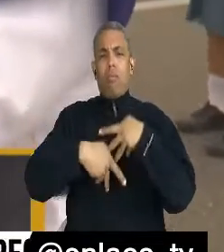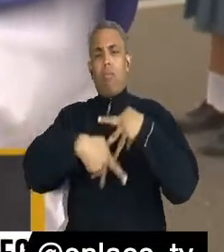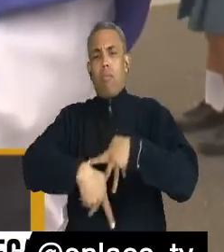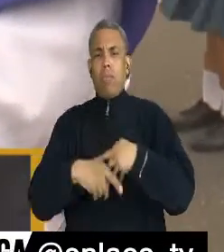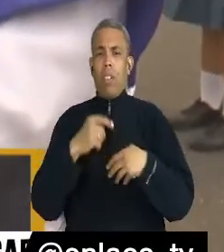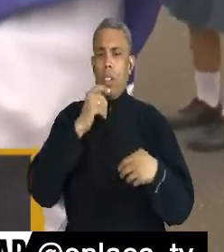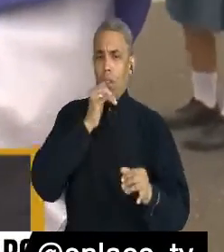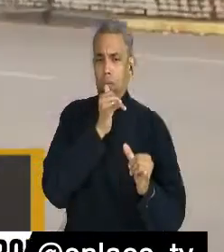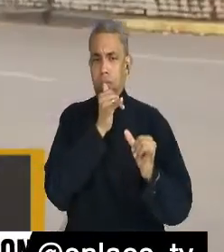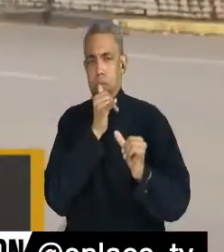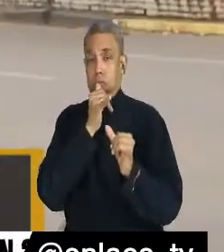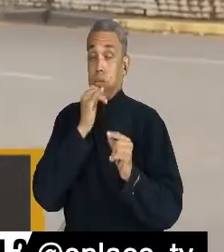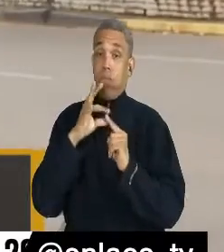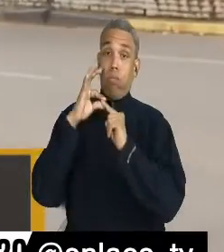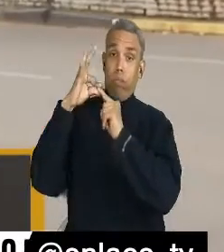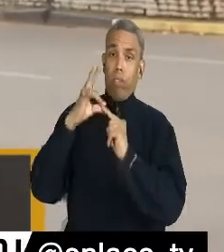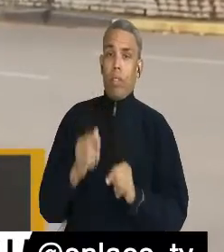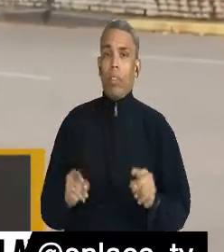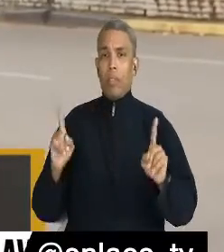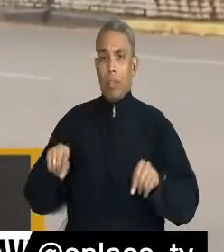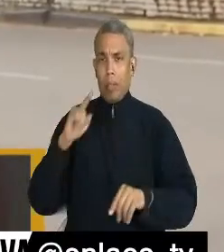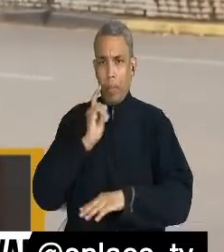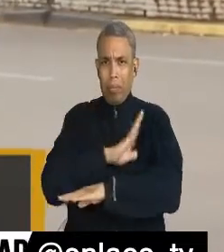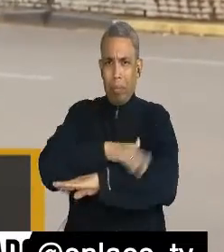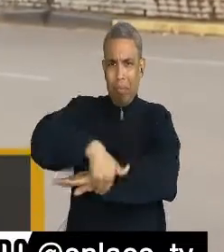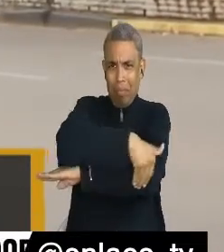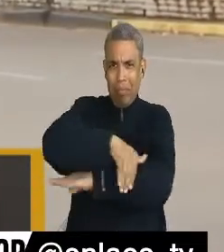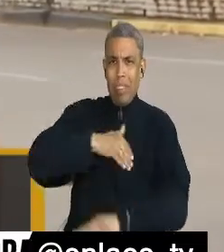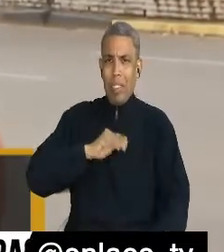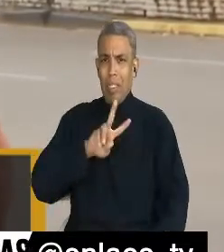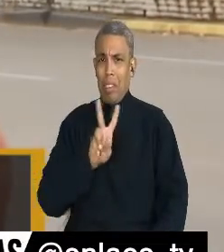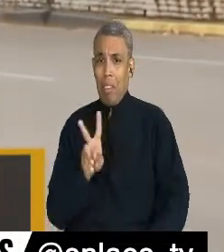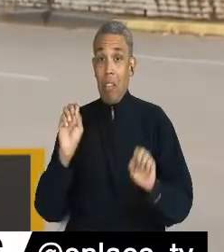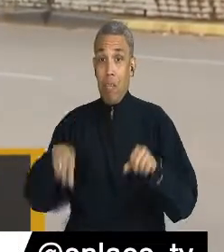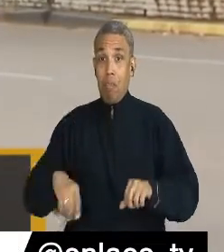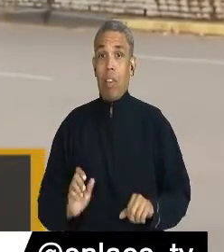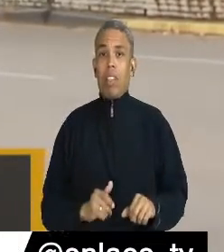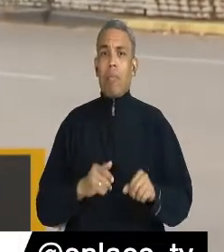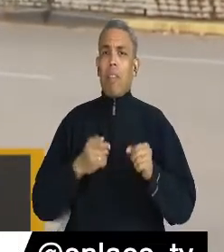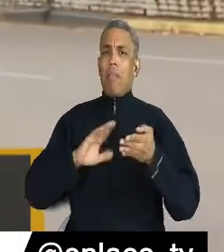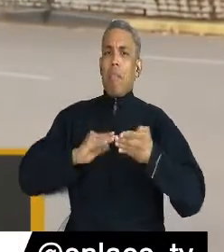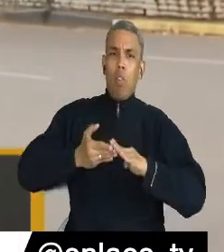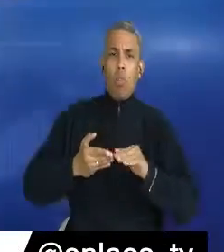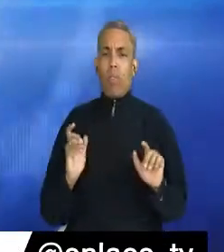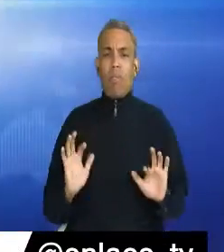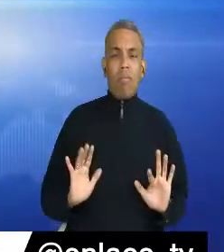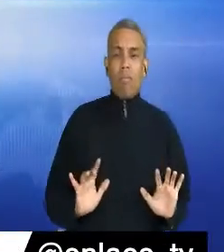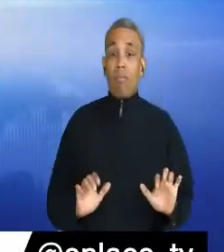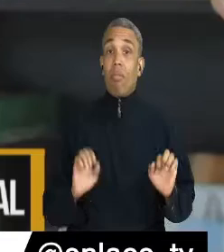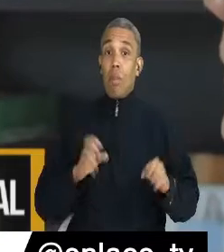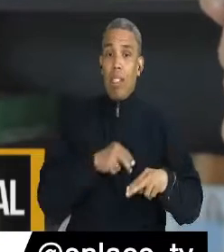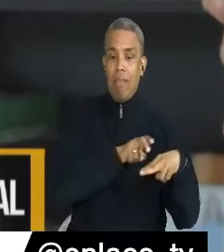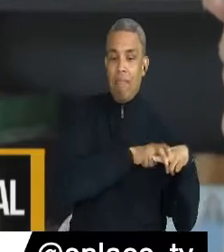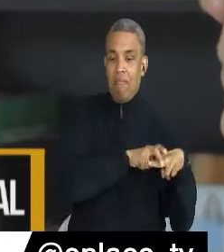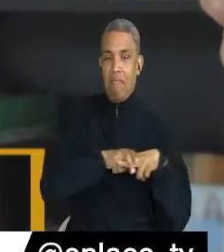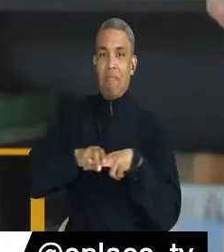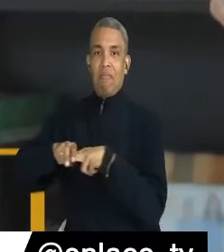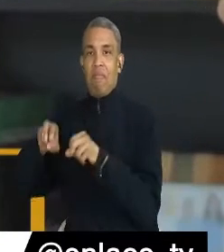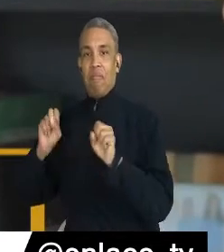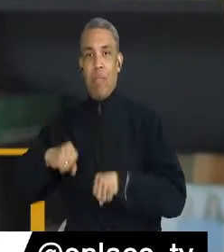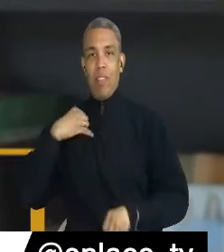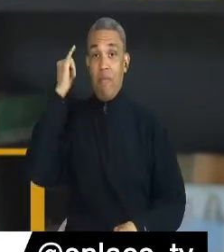se ubicarán graderías para que la comunidad pueda observar de manera a este desfile y estamos